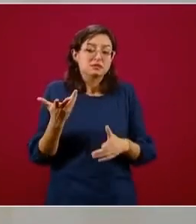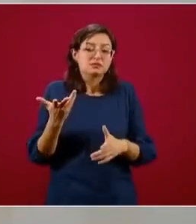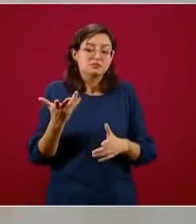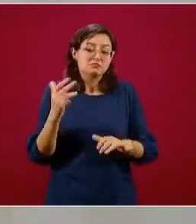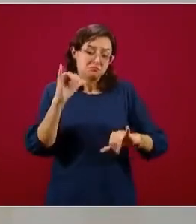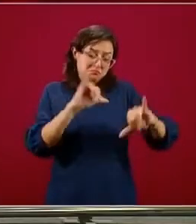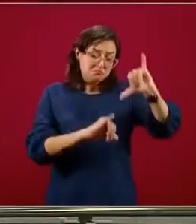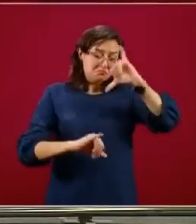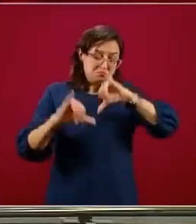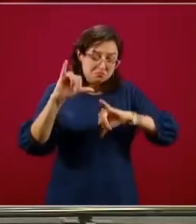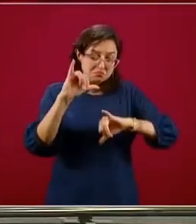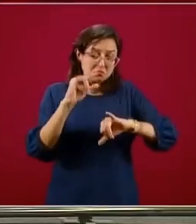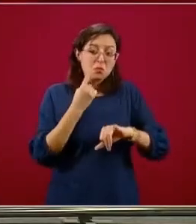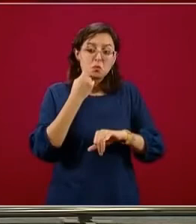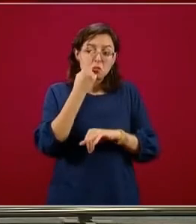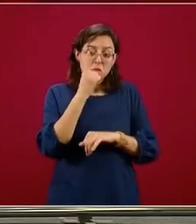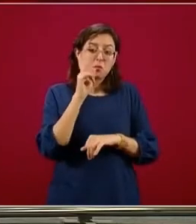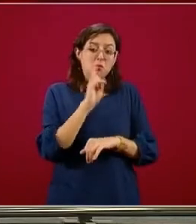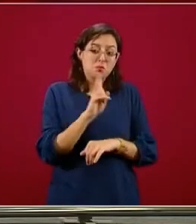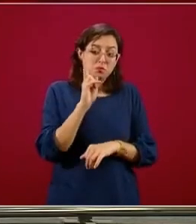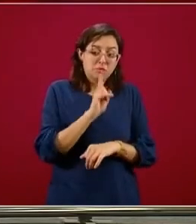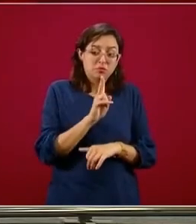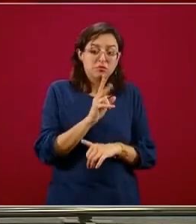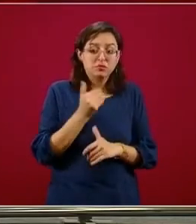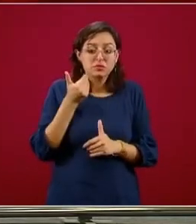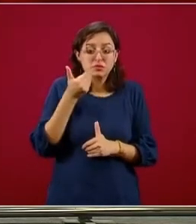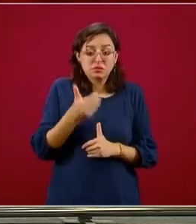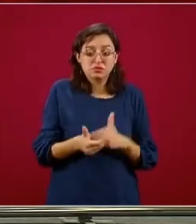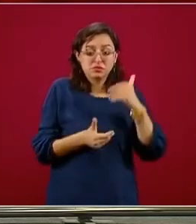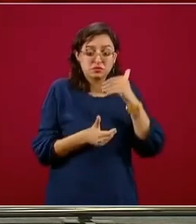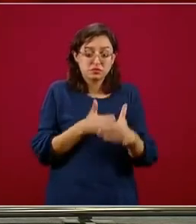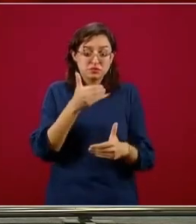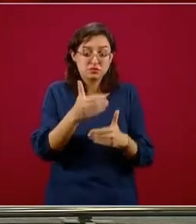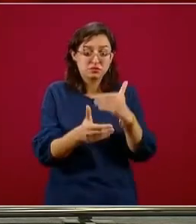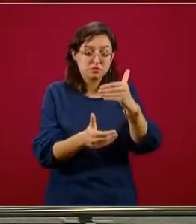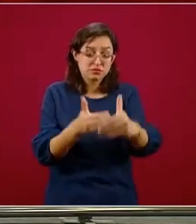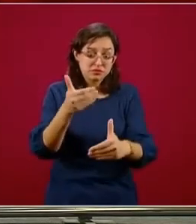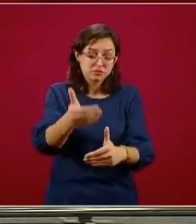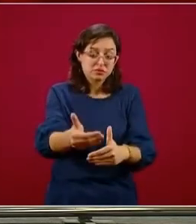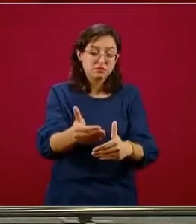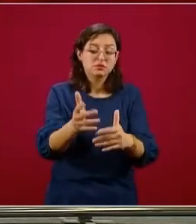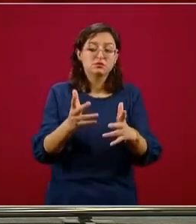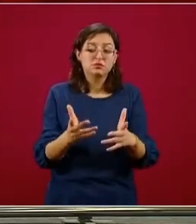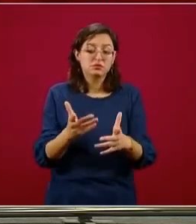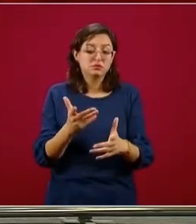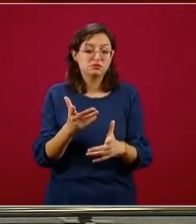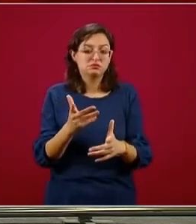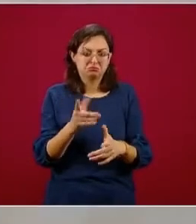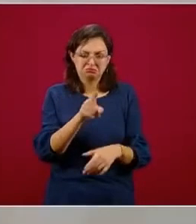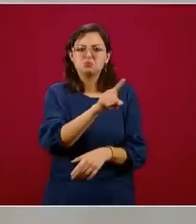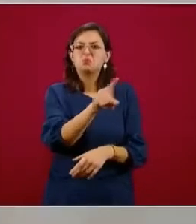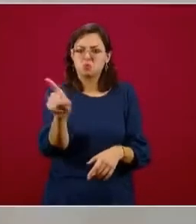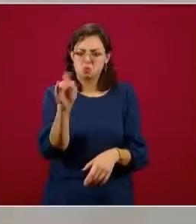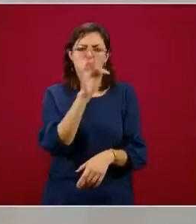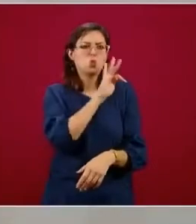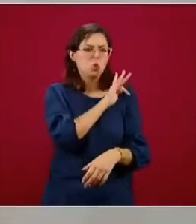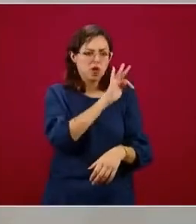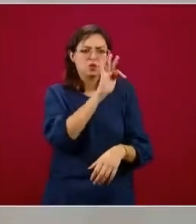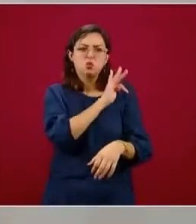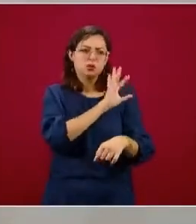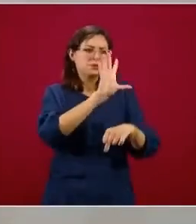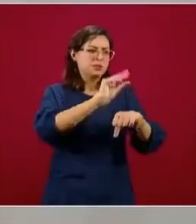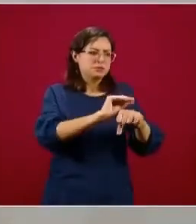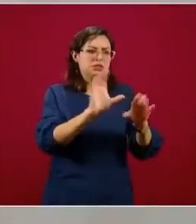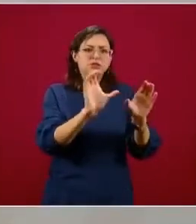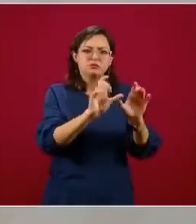tipo de insumos y haber avanzado con la valoración y el reconocimiento de estos laboratorios,